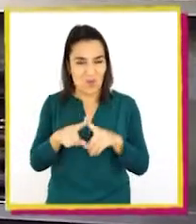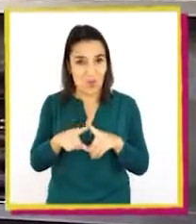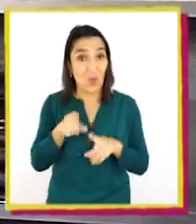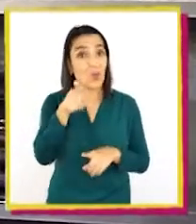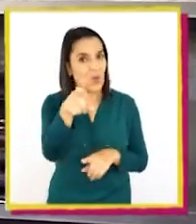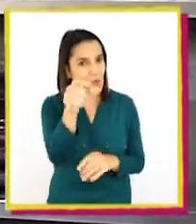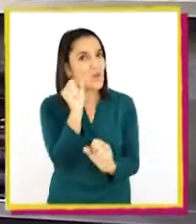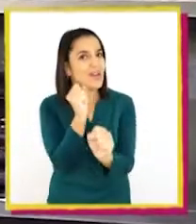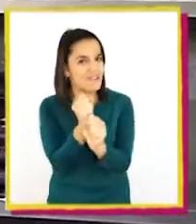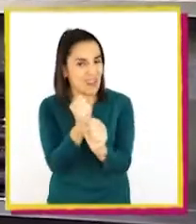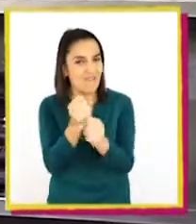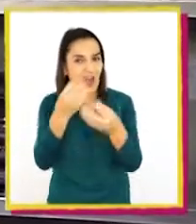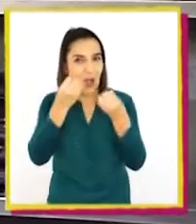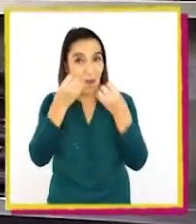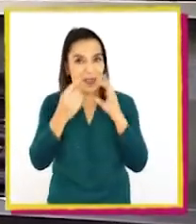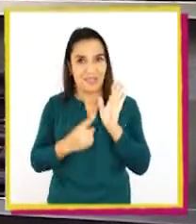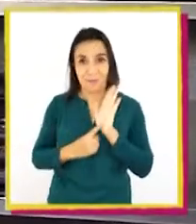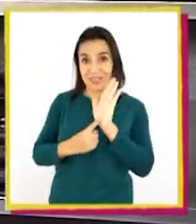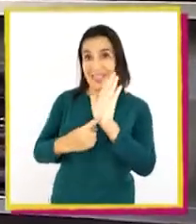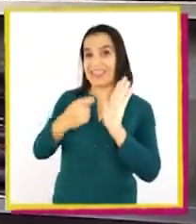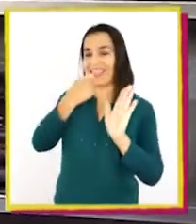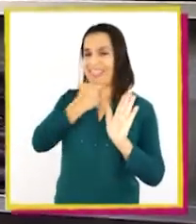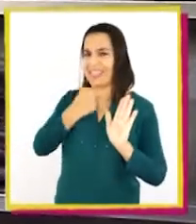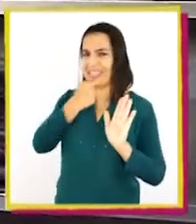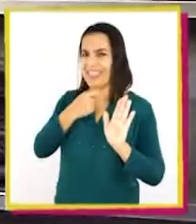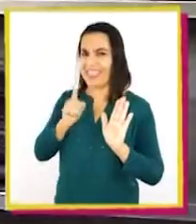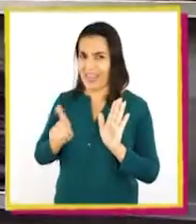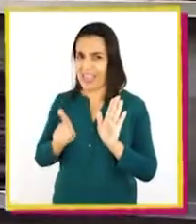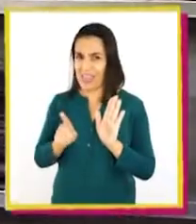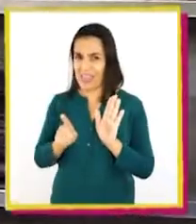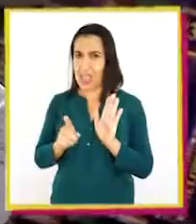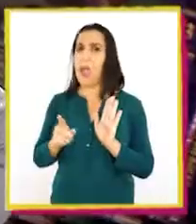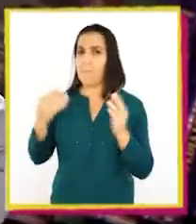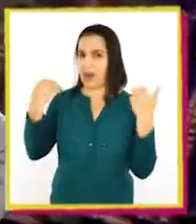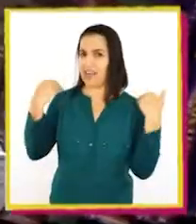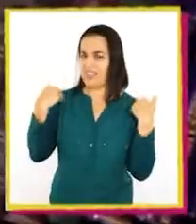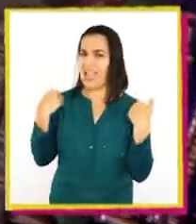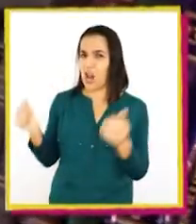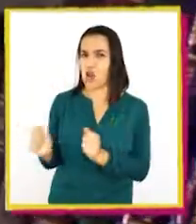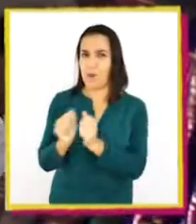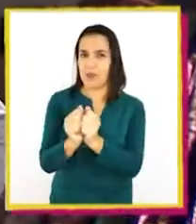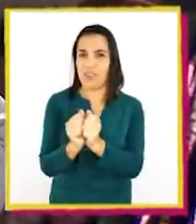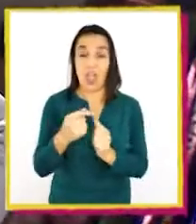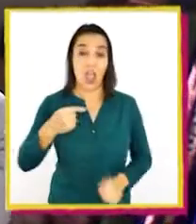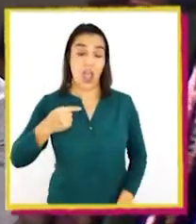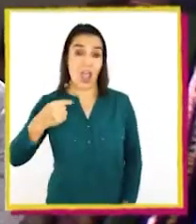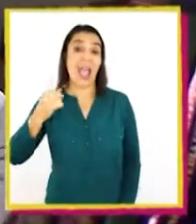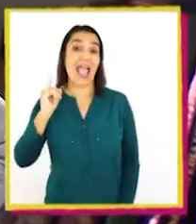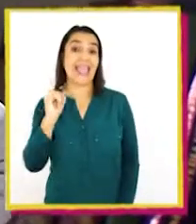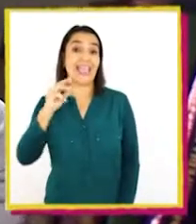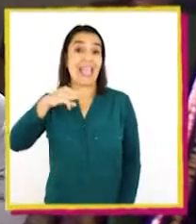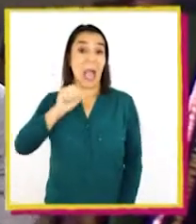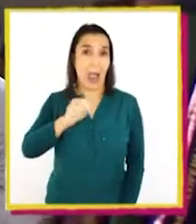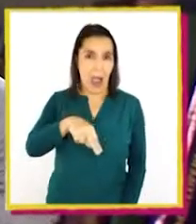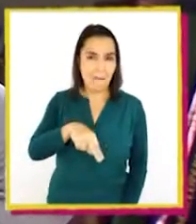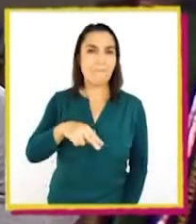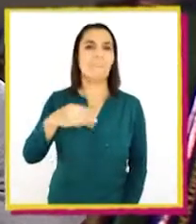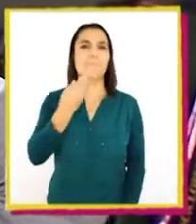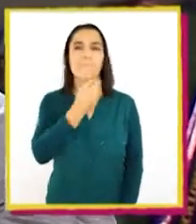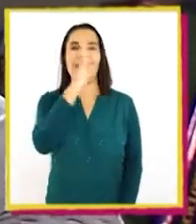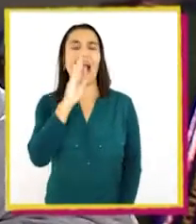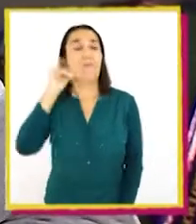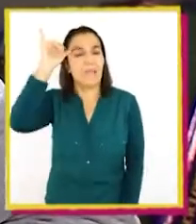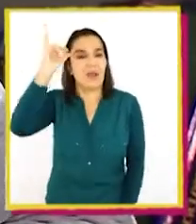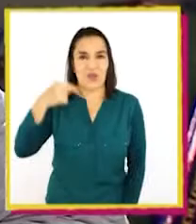dejo la tarea de aprender a presentarte en inglés y que practiques con tus compañeros. I am Maca. Perdón, yo